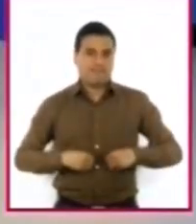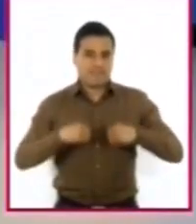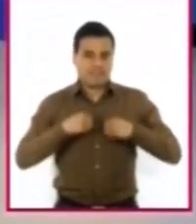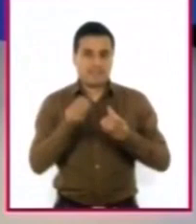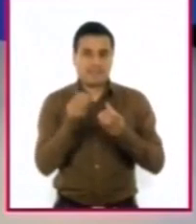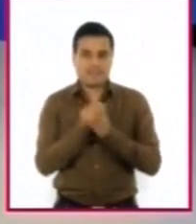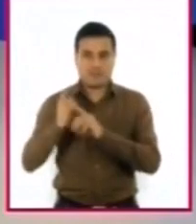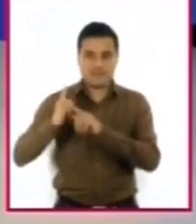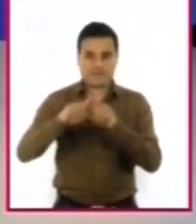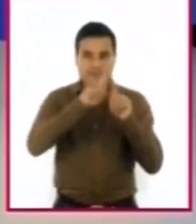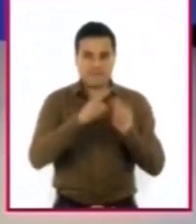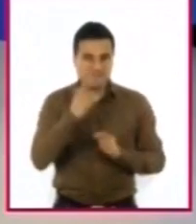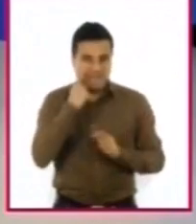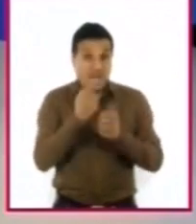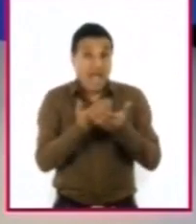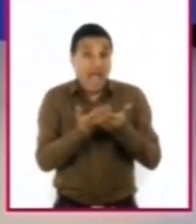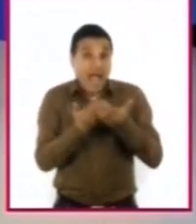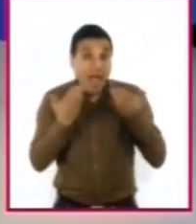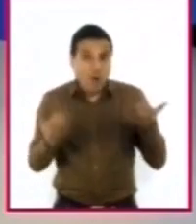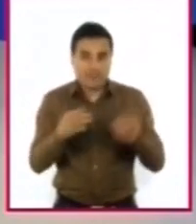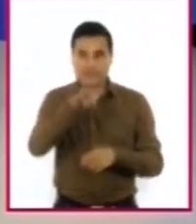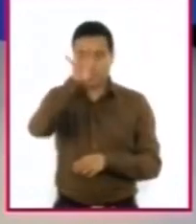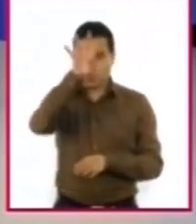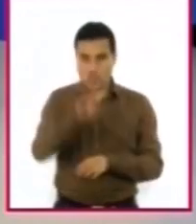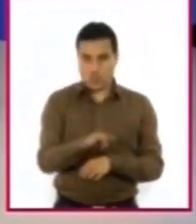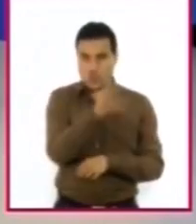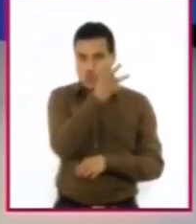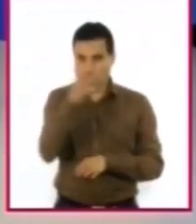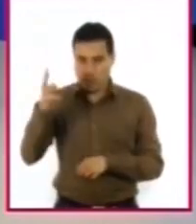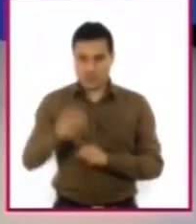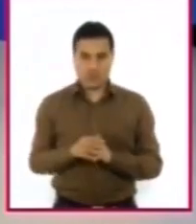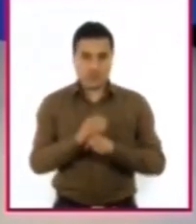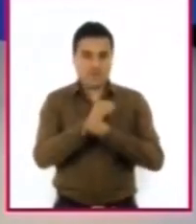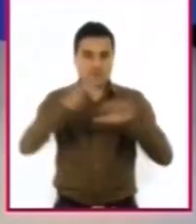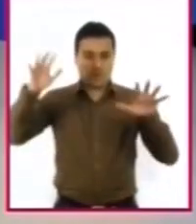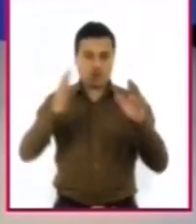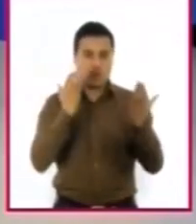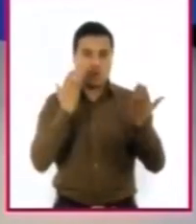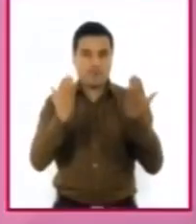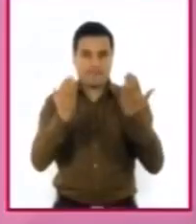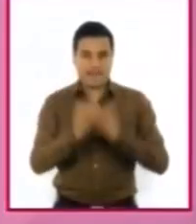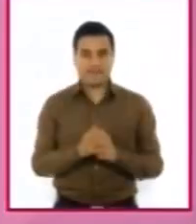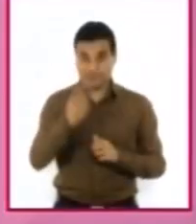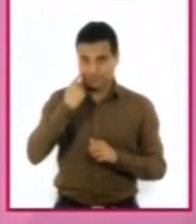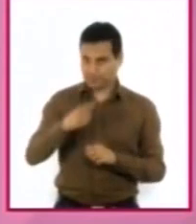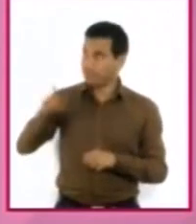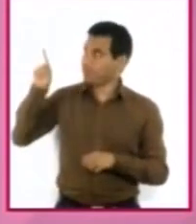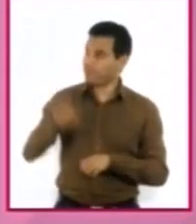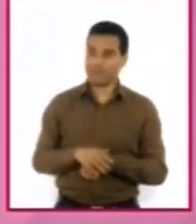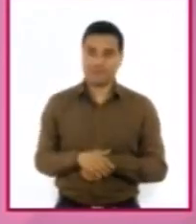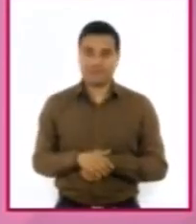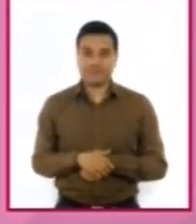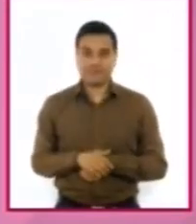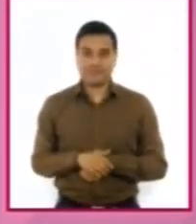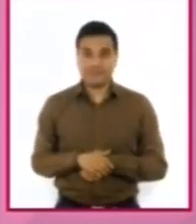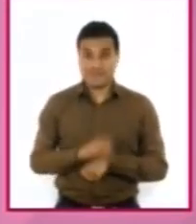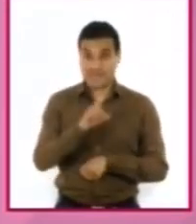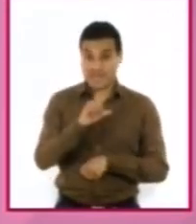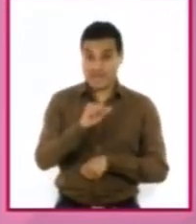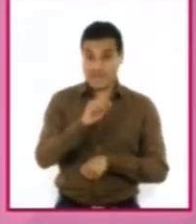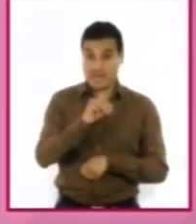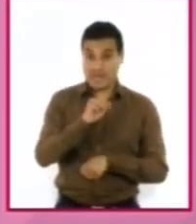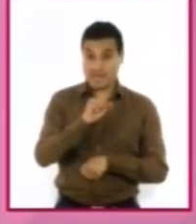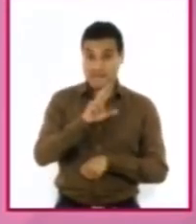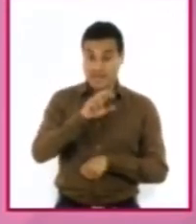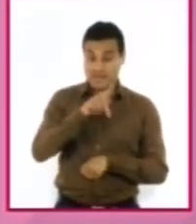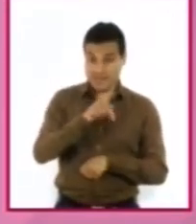mediante un cuadro vamos a comparar la información que te hemos dado para que observes las diferencias. Lamarck. Durante su adaptación al medio,